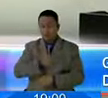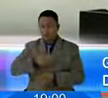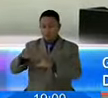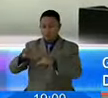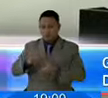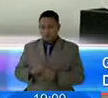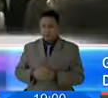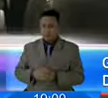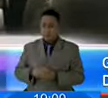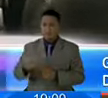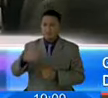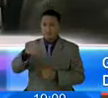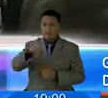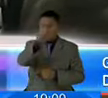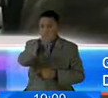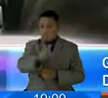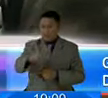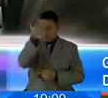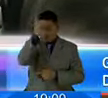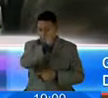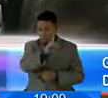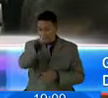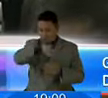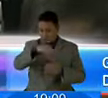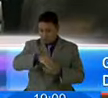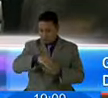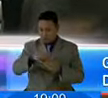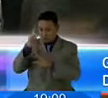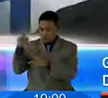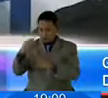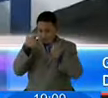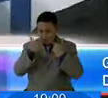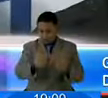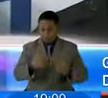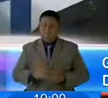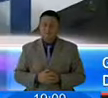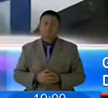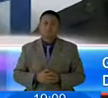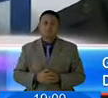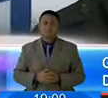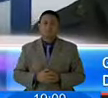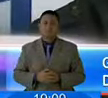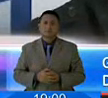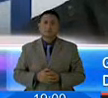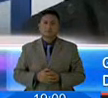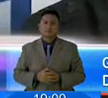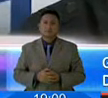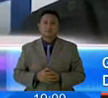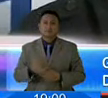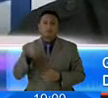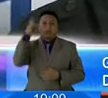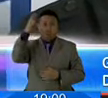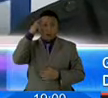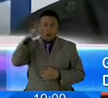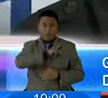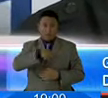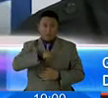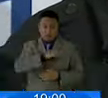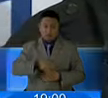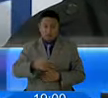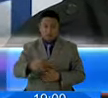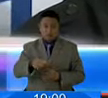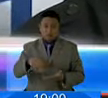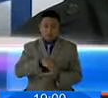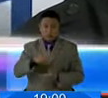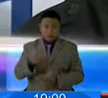y garanticen también la transparencia de los próximos comicios. No tengo ninguna razón personal para dudar del